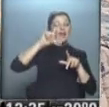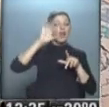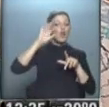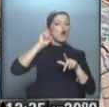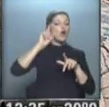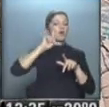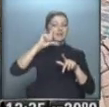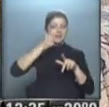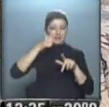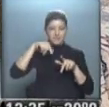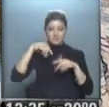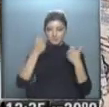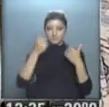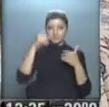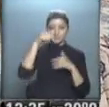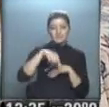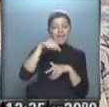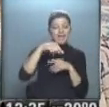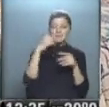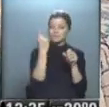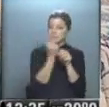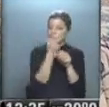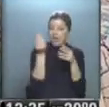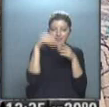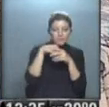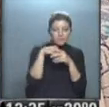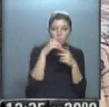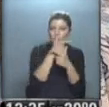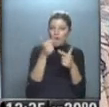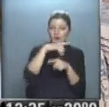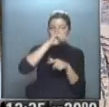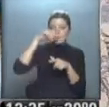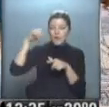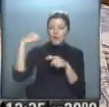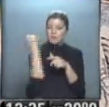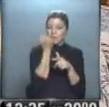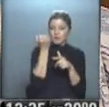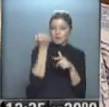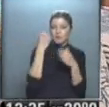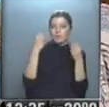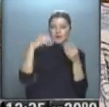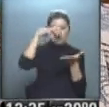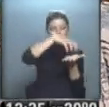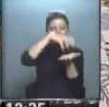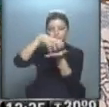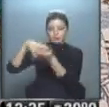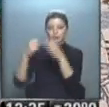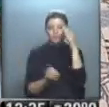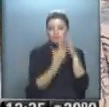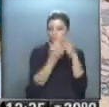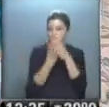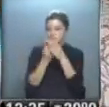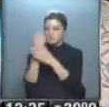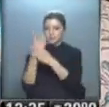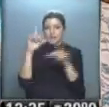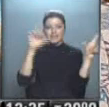plena, falta un largo trecho, no tiene tantas frecuencias como para poner muchas estaciones de televisión abiertas a lo largo del